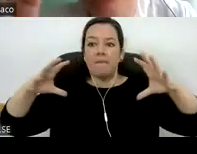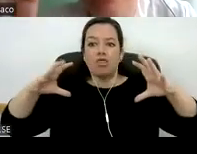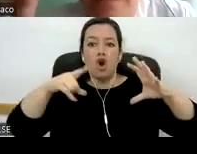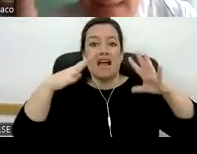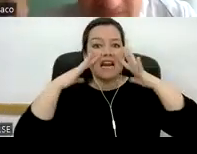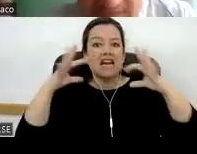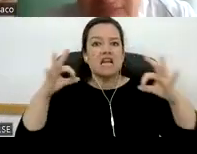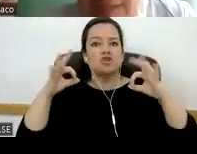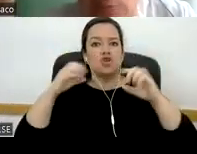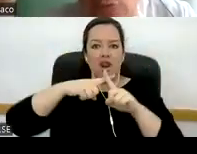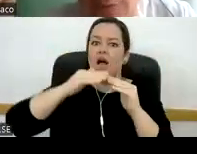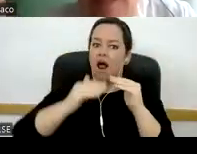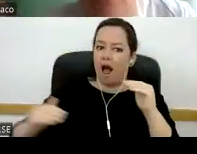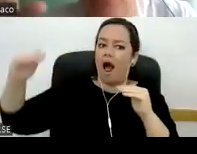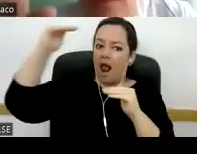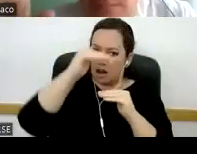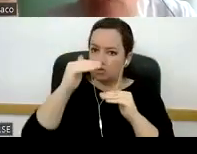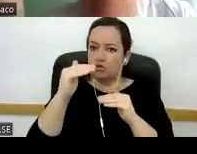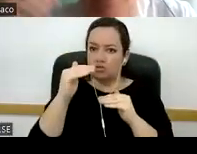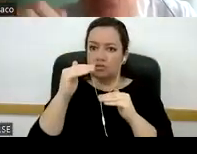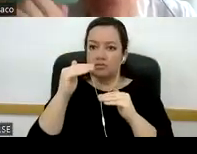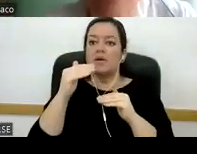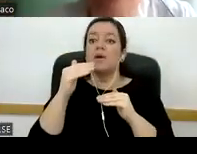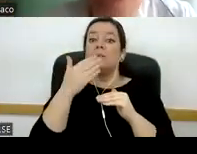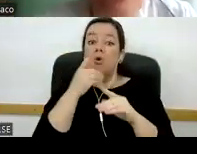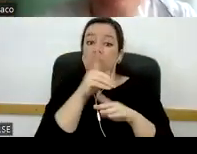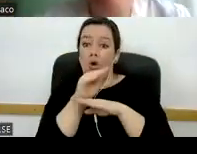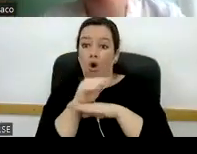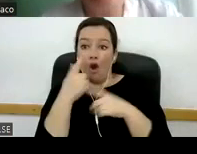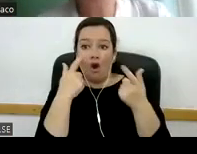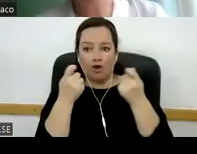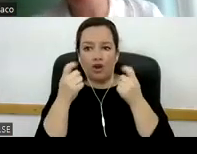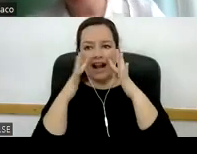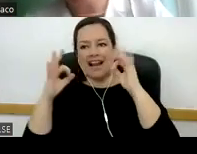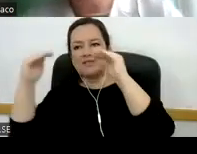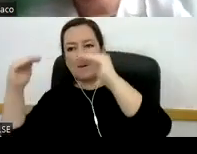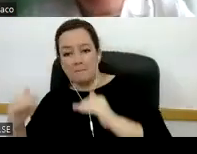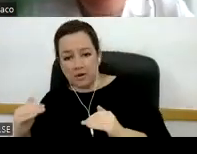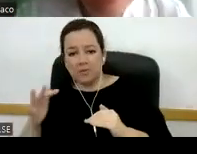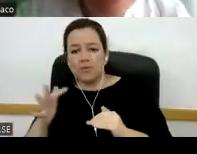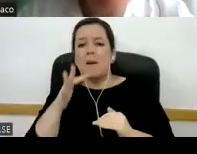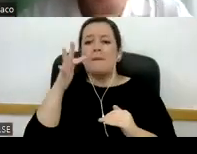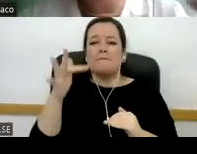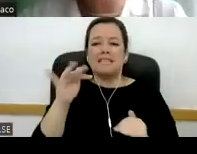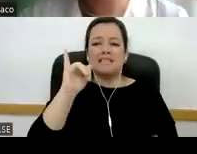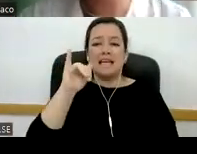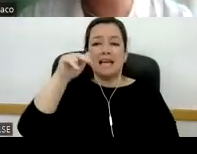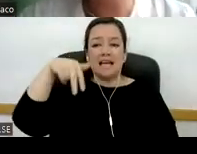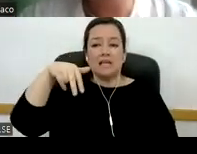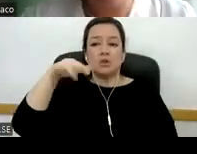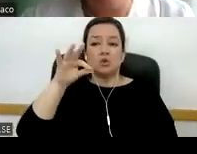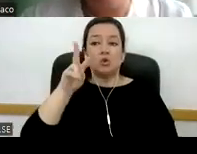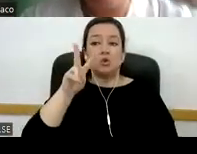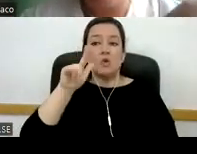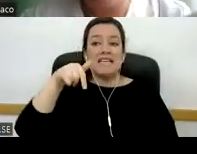altos y si incidimos sobre ellos vamos a bajar mucho el riesgo. Y luego la situación de resistencia a la insulina, es decir, que la insulina no